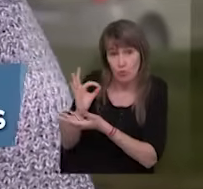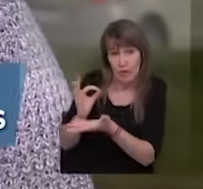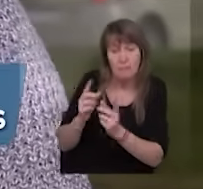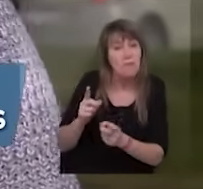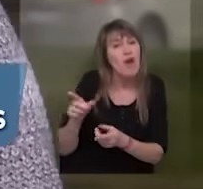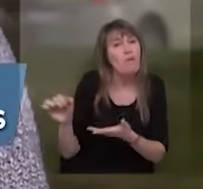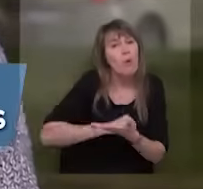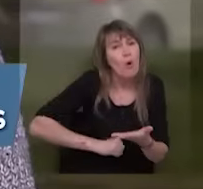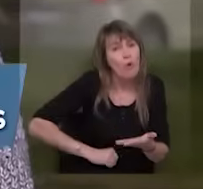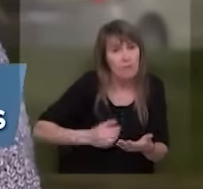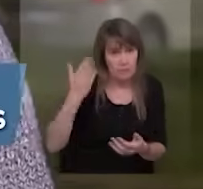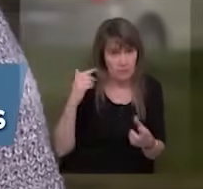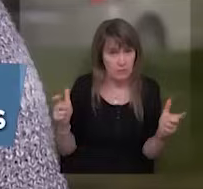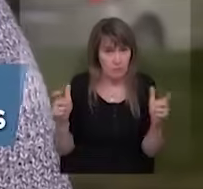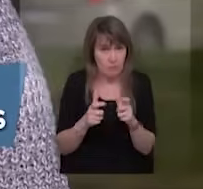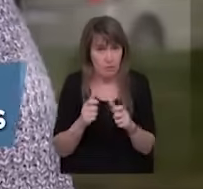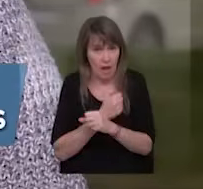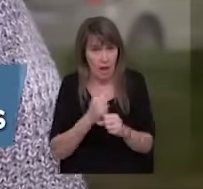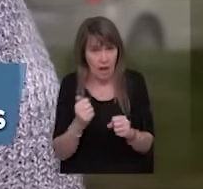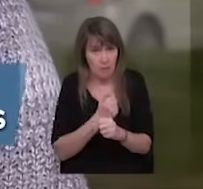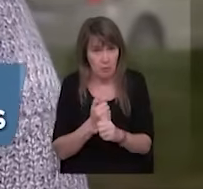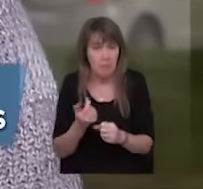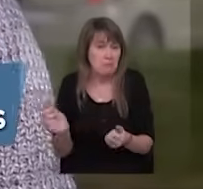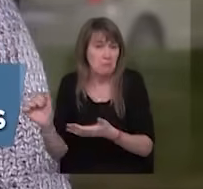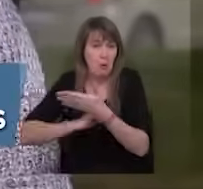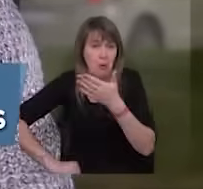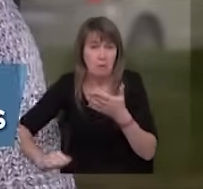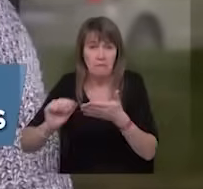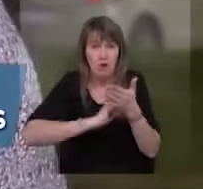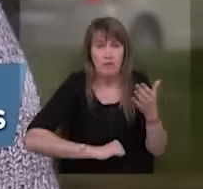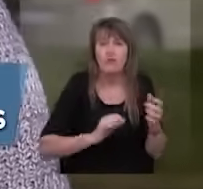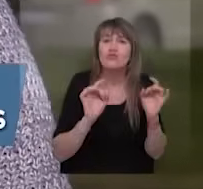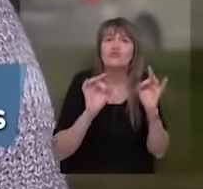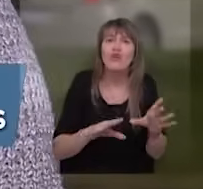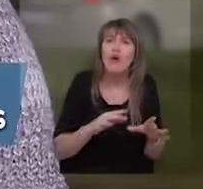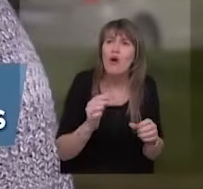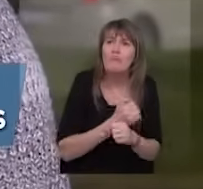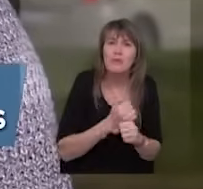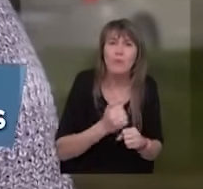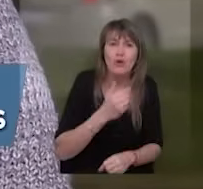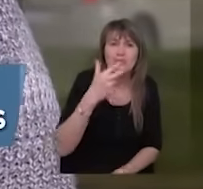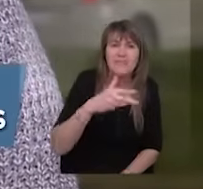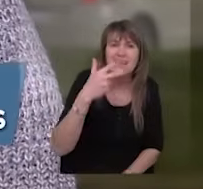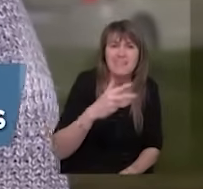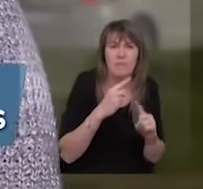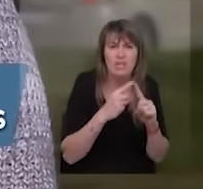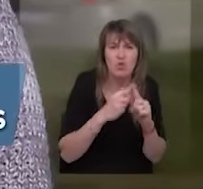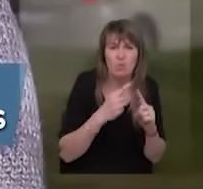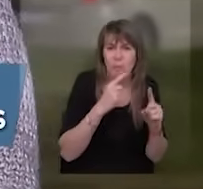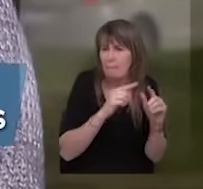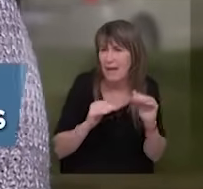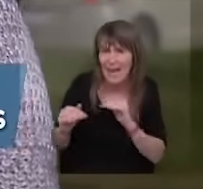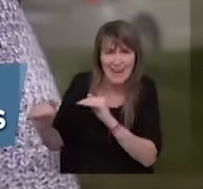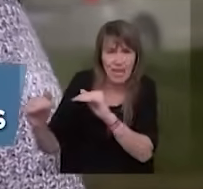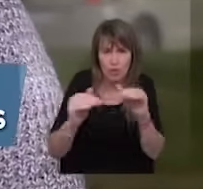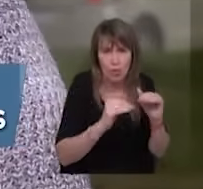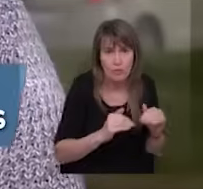había aprobado en la comisión y bueno y terminó pasando eso que se estableció en 13 minutos de manera igualitaria para todos los partidos políticos 13 minutos en